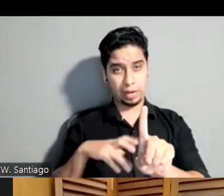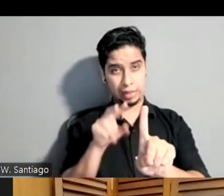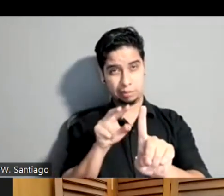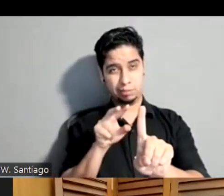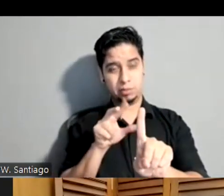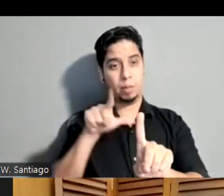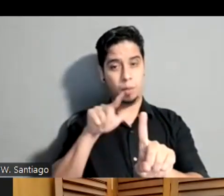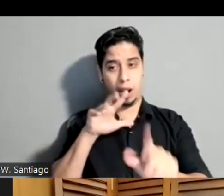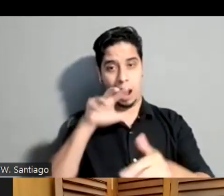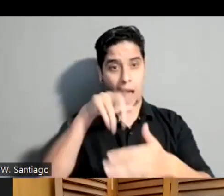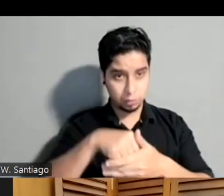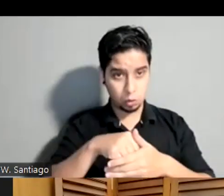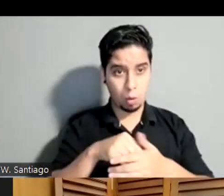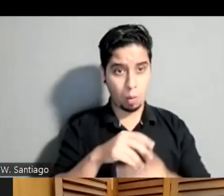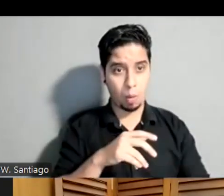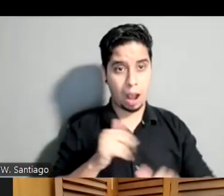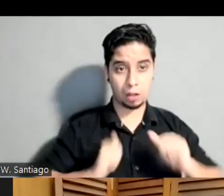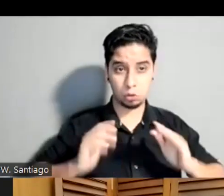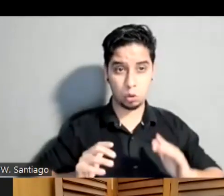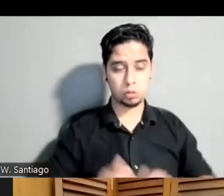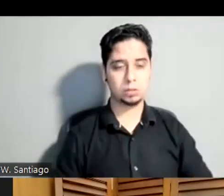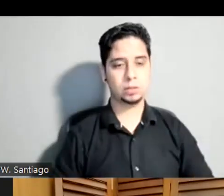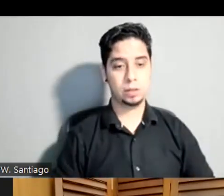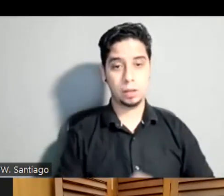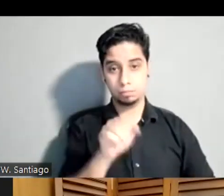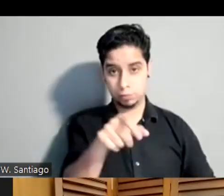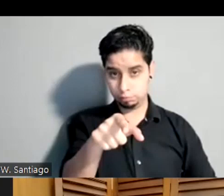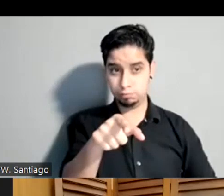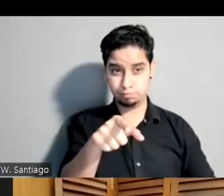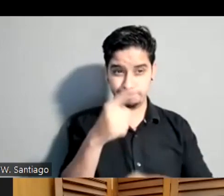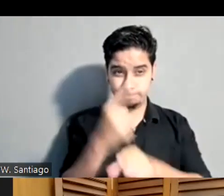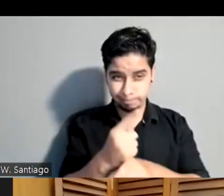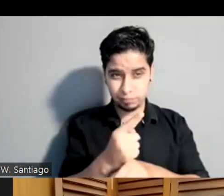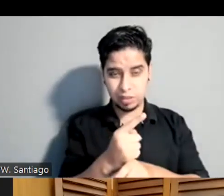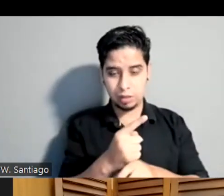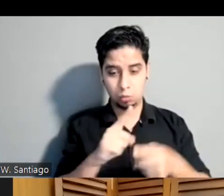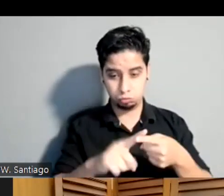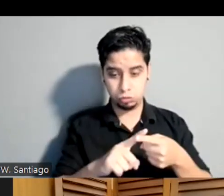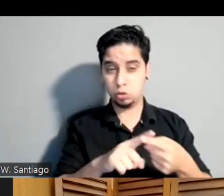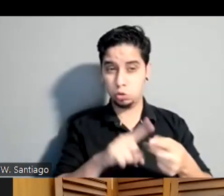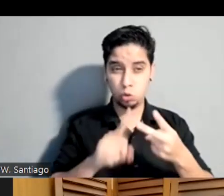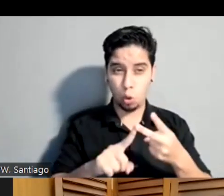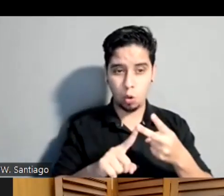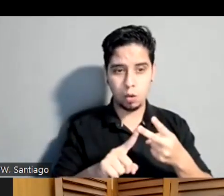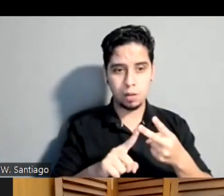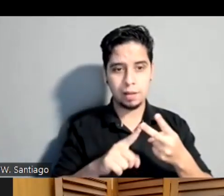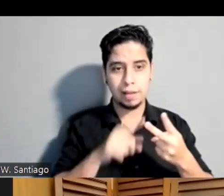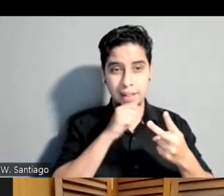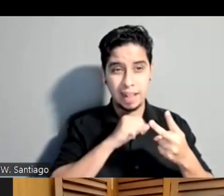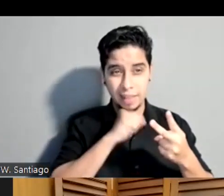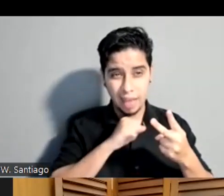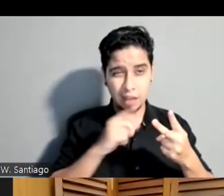Y tú sabes también otra, esa es una. Y número dos, es que la edad, la